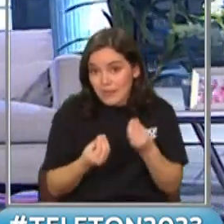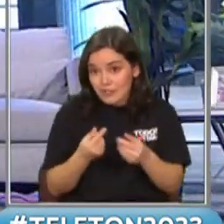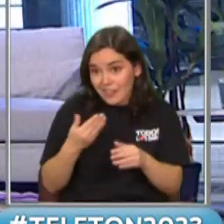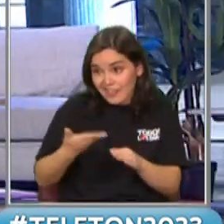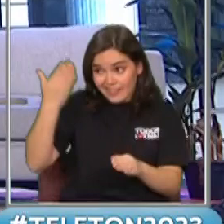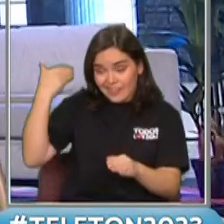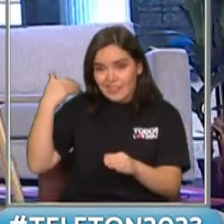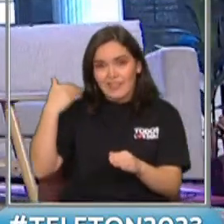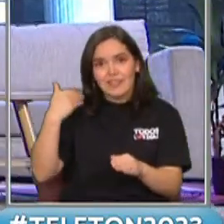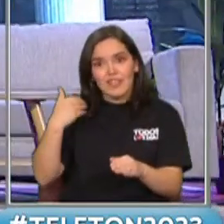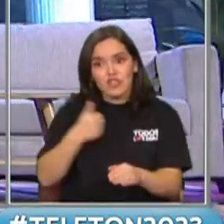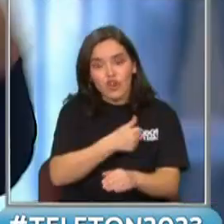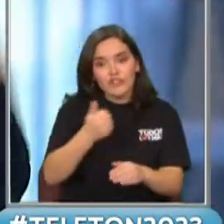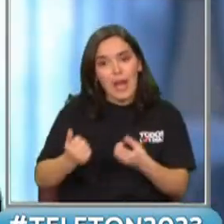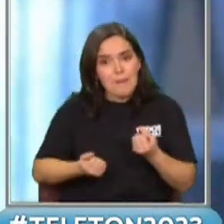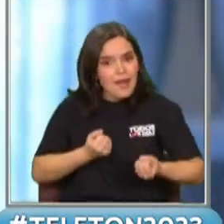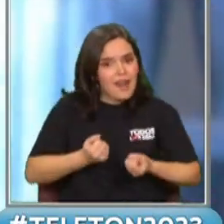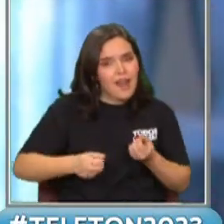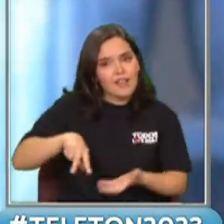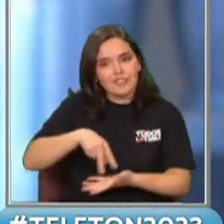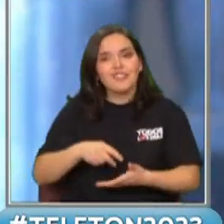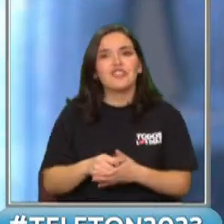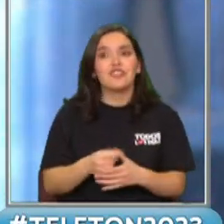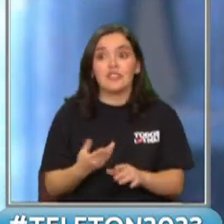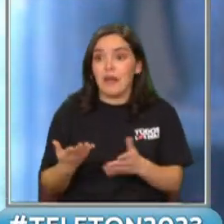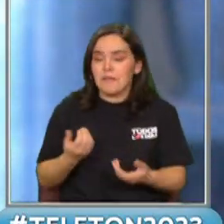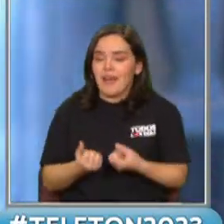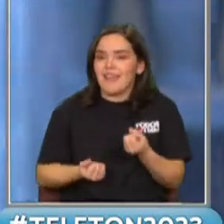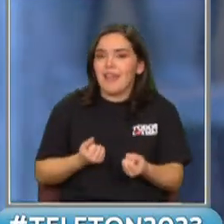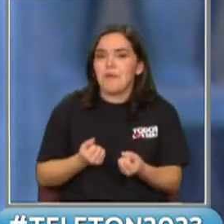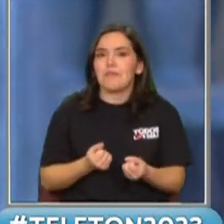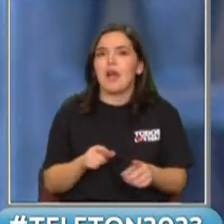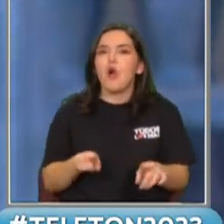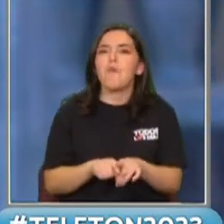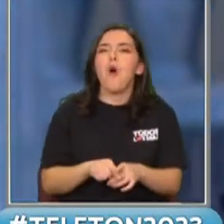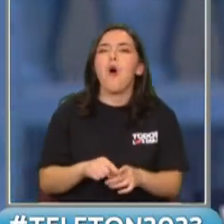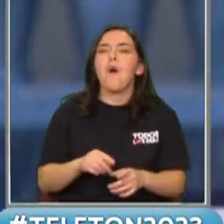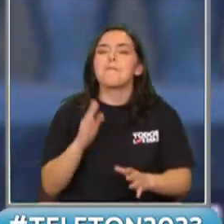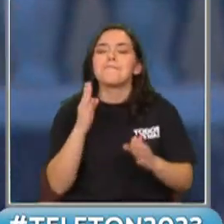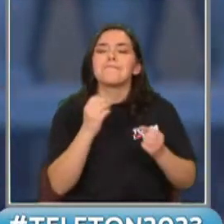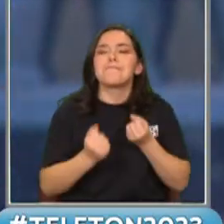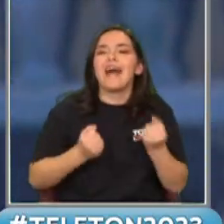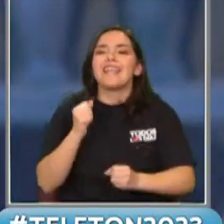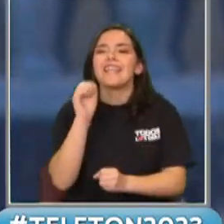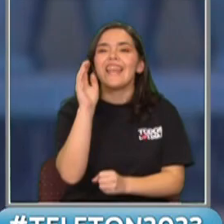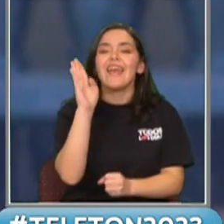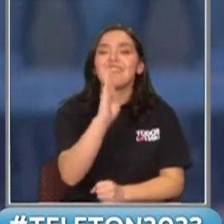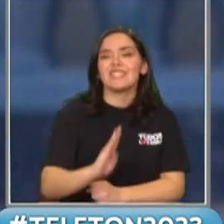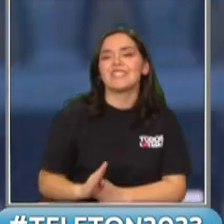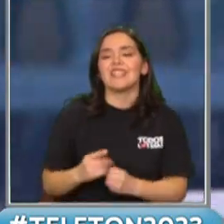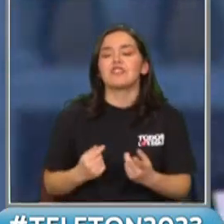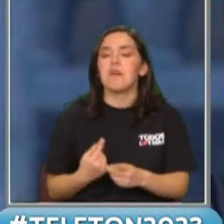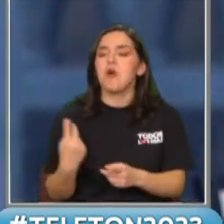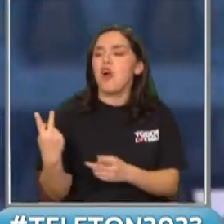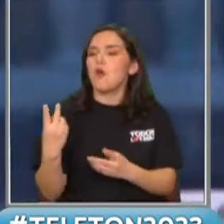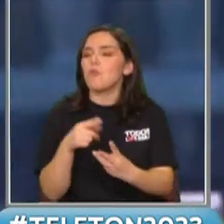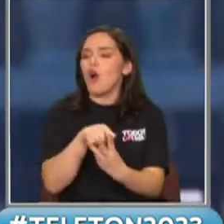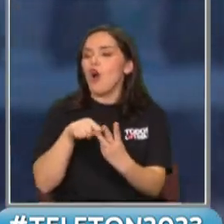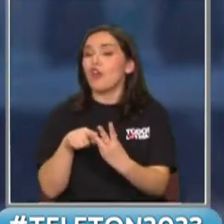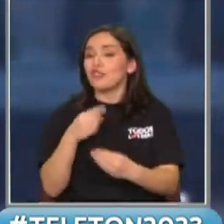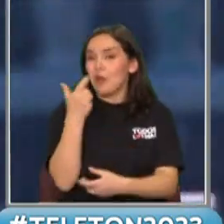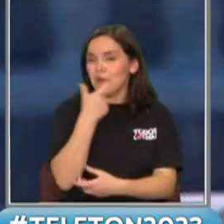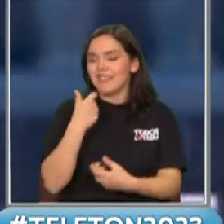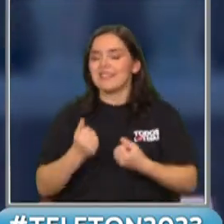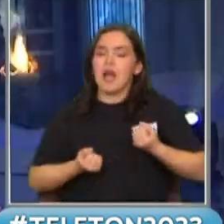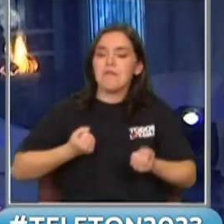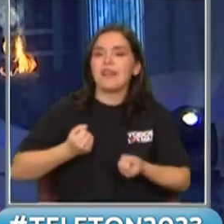viste que están todos bailando y nosotros estamos bailando atrás y yo me gusta bailar la maosiña entonces estábamos ahí con el coron el Valverde con el Flaco ahí tan